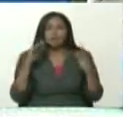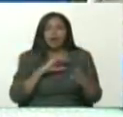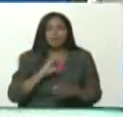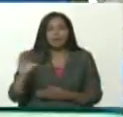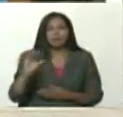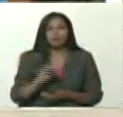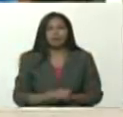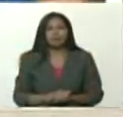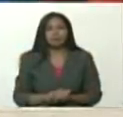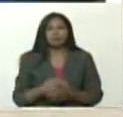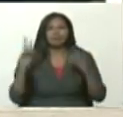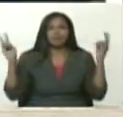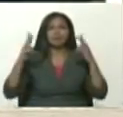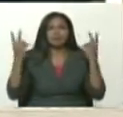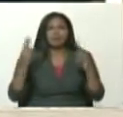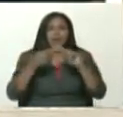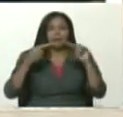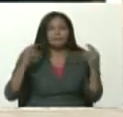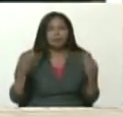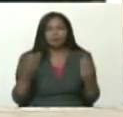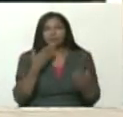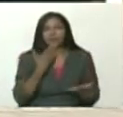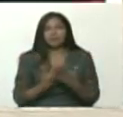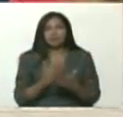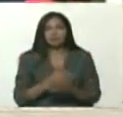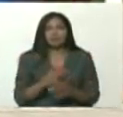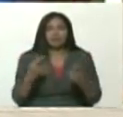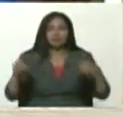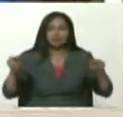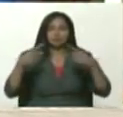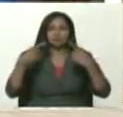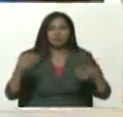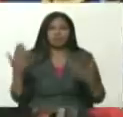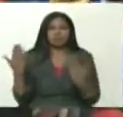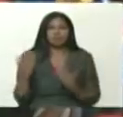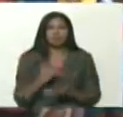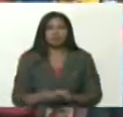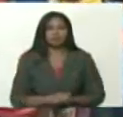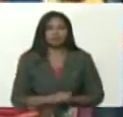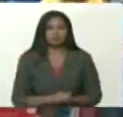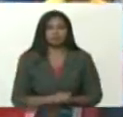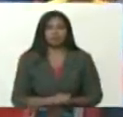viva la patria! ¡Que viva la paz! Muchas gracias. ¡Música!